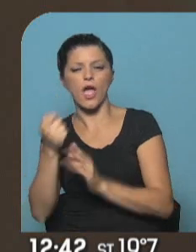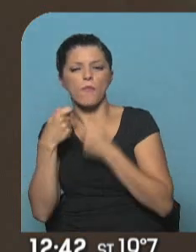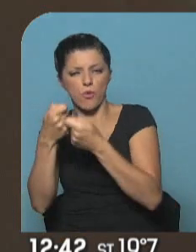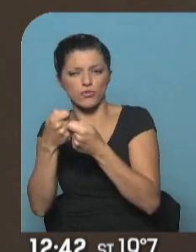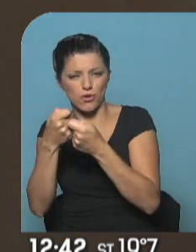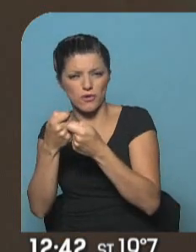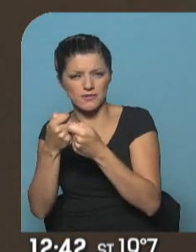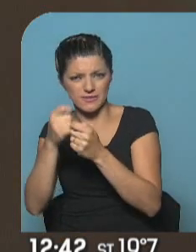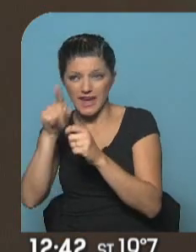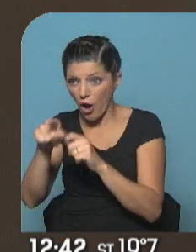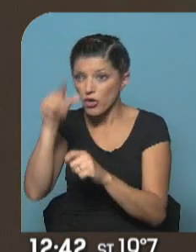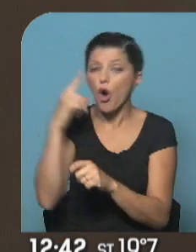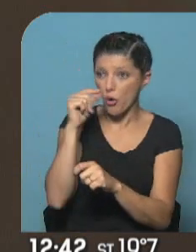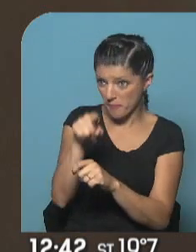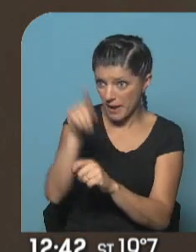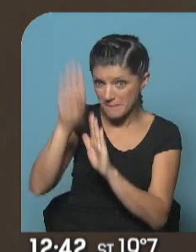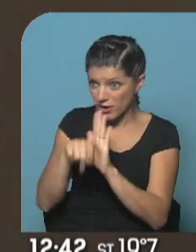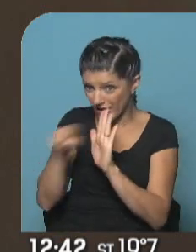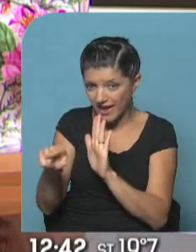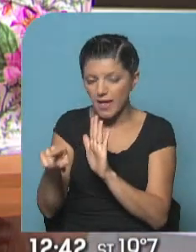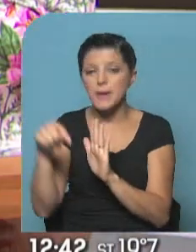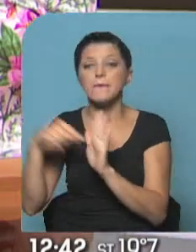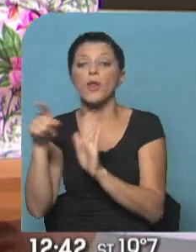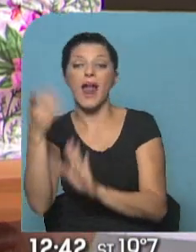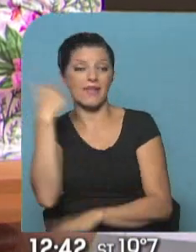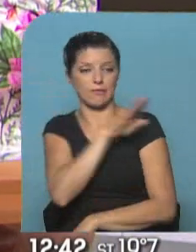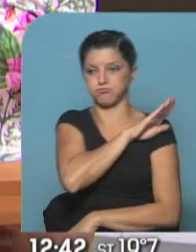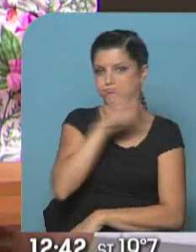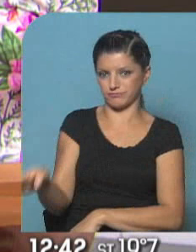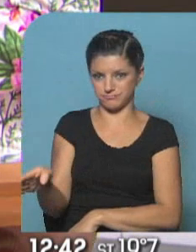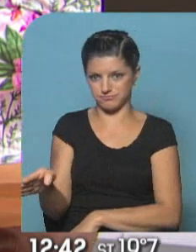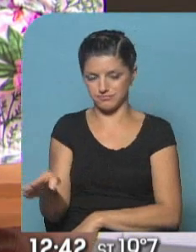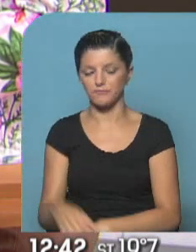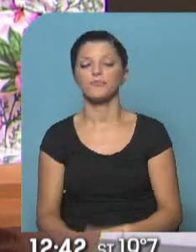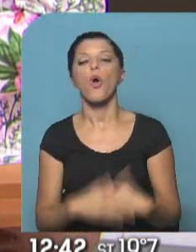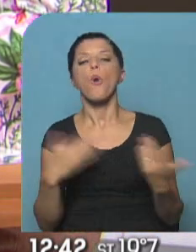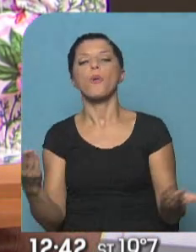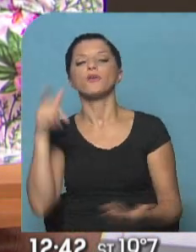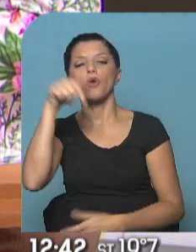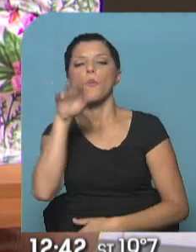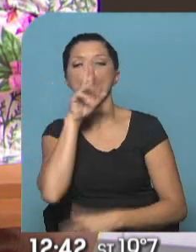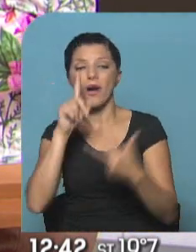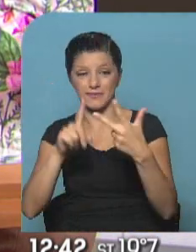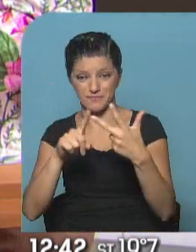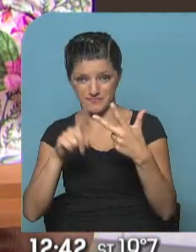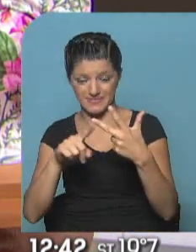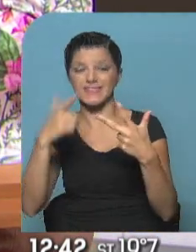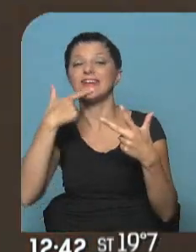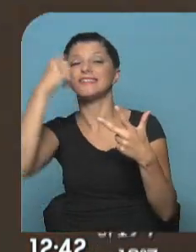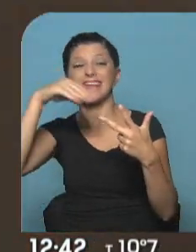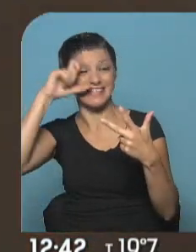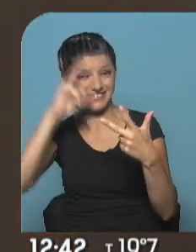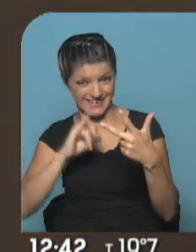dato interesante. Por eso, esto de Beatriz Sánchez, de esa tercera fuerza que hoy tiene un 20%, un caudal de